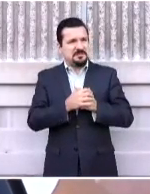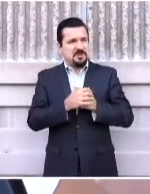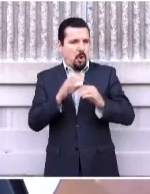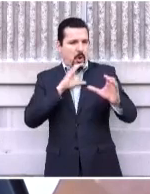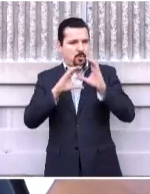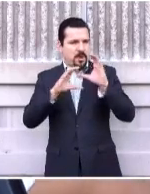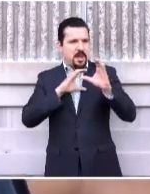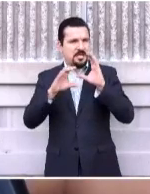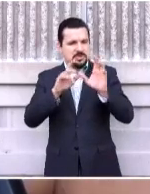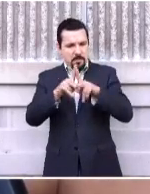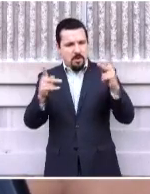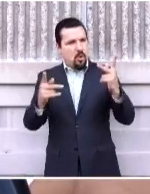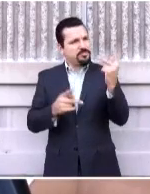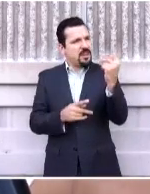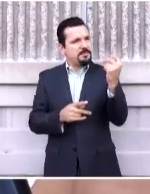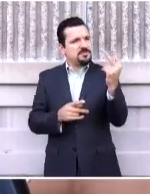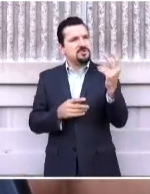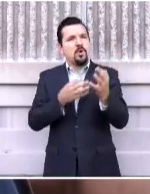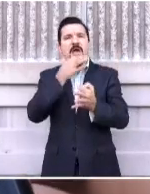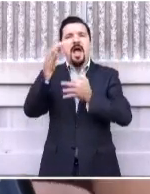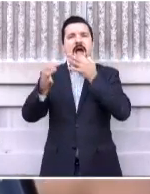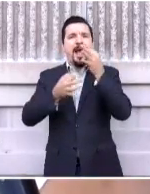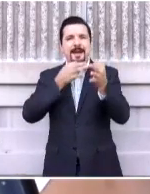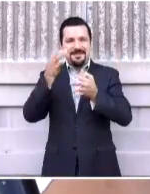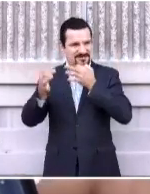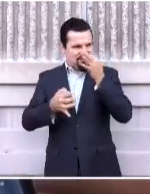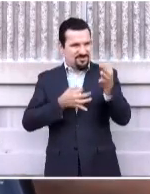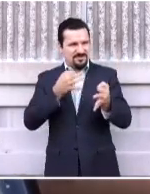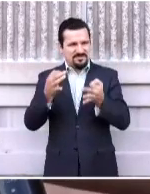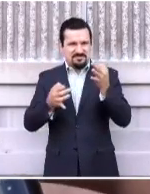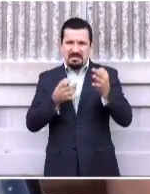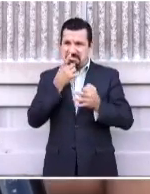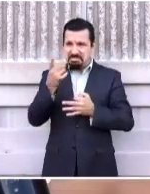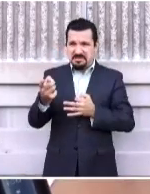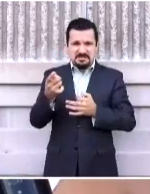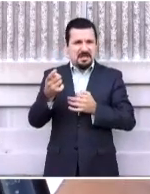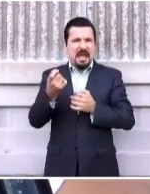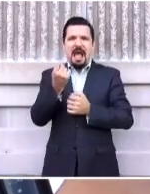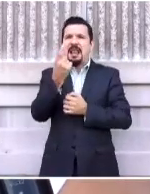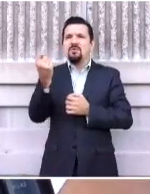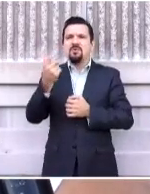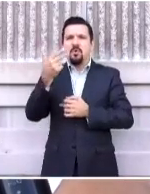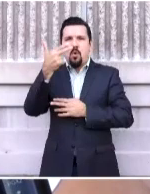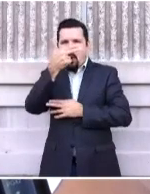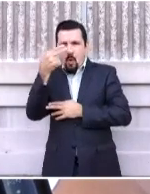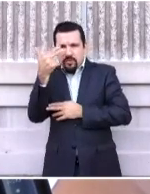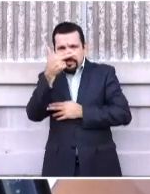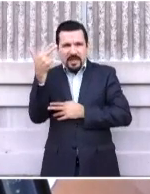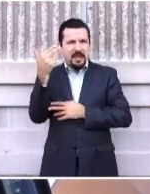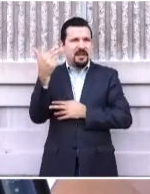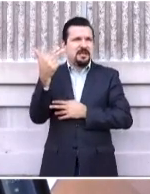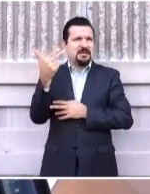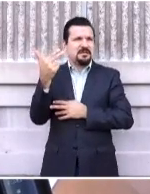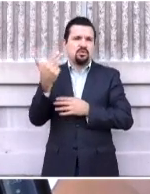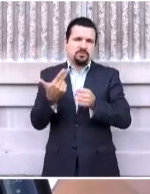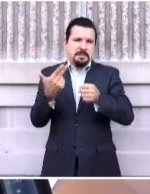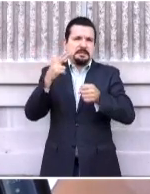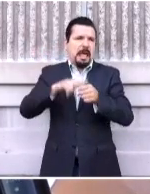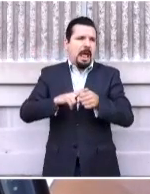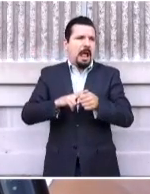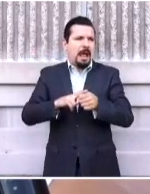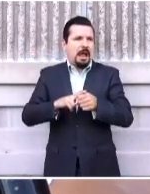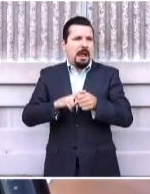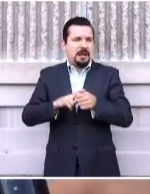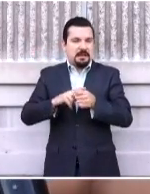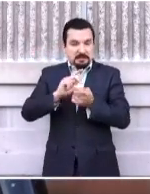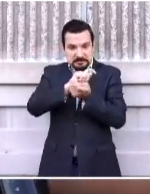habilitarlos como eventuales centros para el manejo del desarrollo de la crisis, pero también se está construyendo un hospital aquí en Sonora importante.